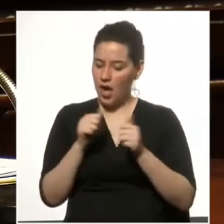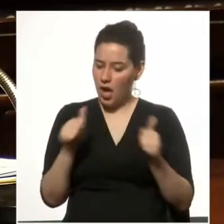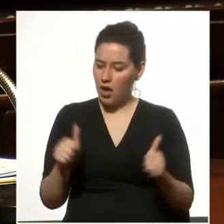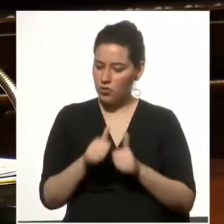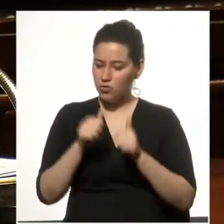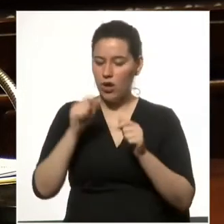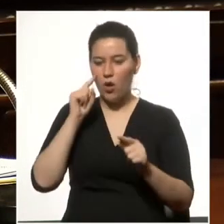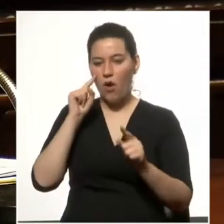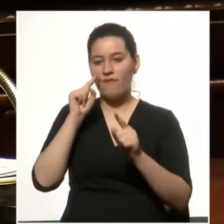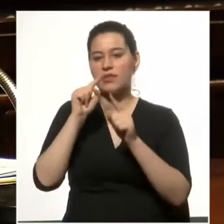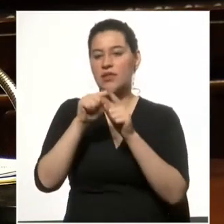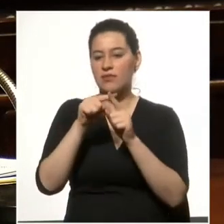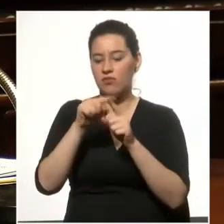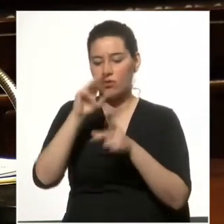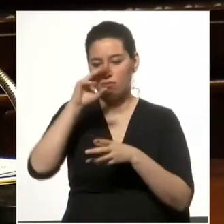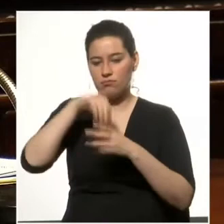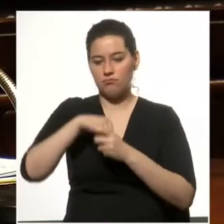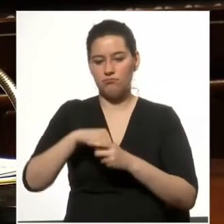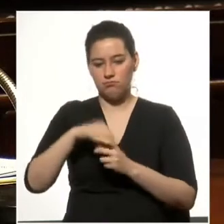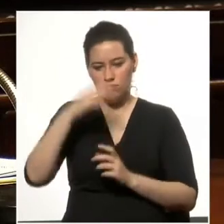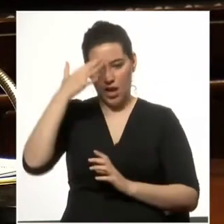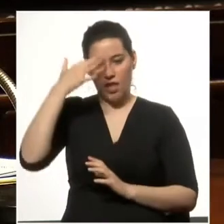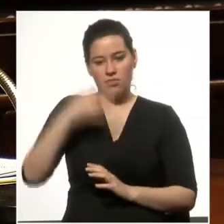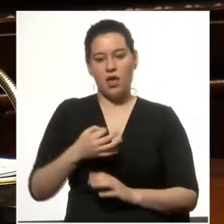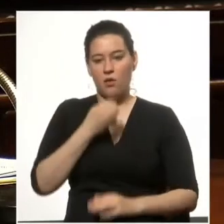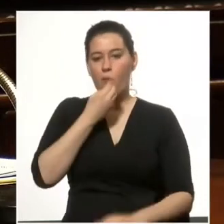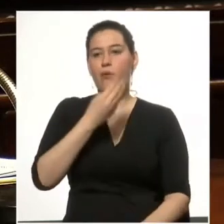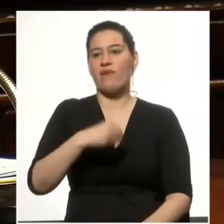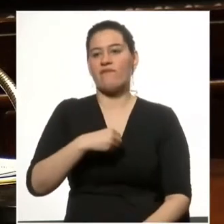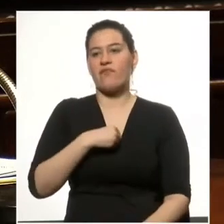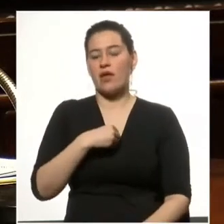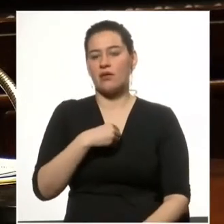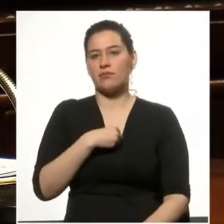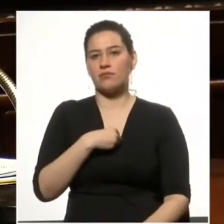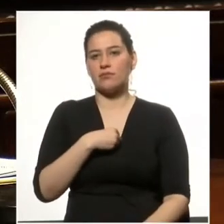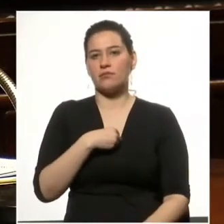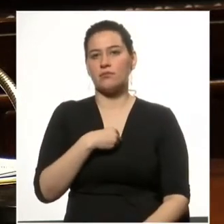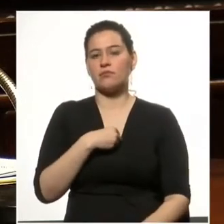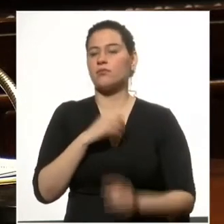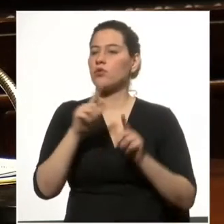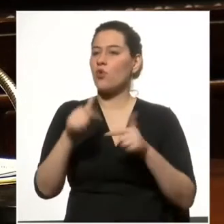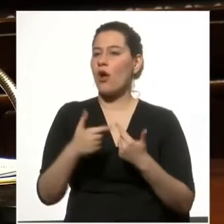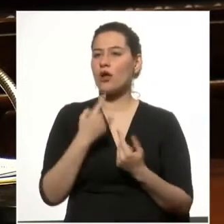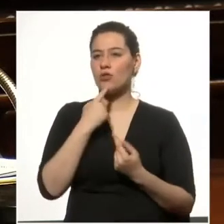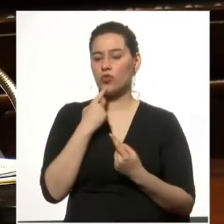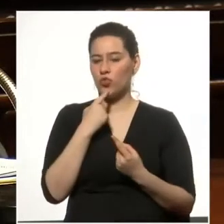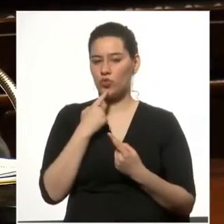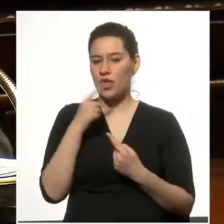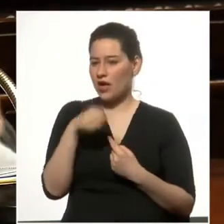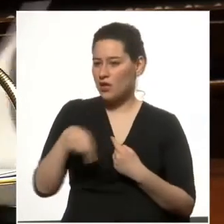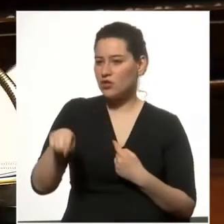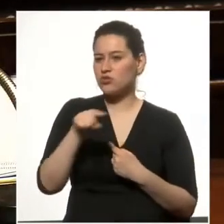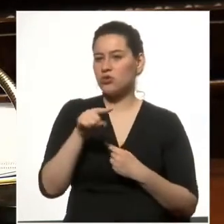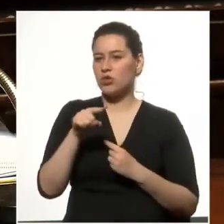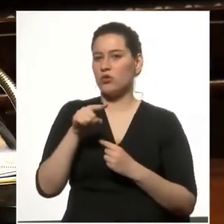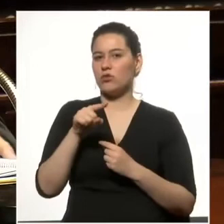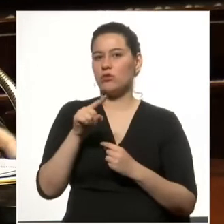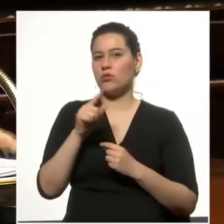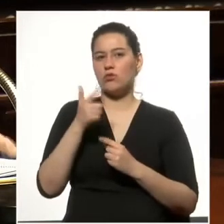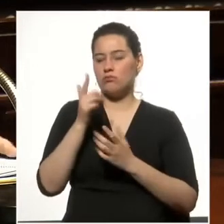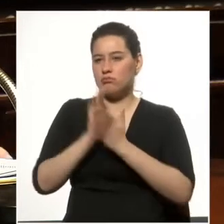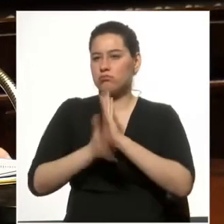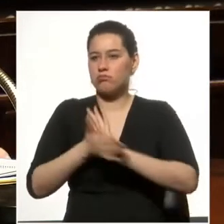con objetividad, lealtad y buena fe. No me cabe ninguna duda que no son imparciales